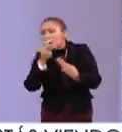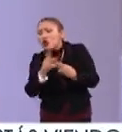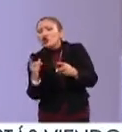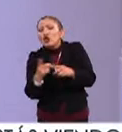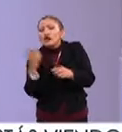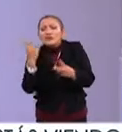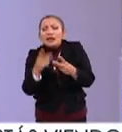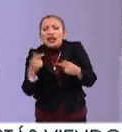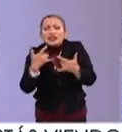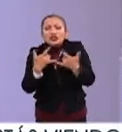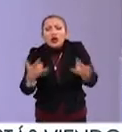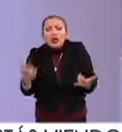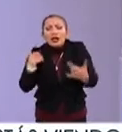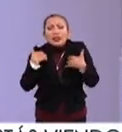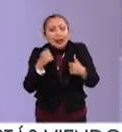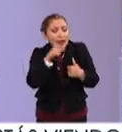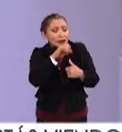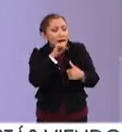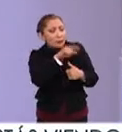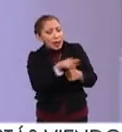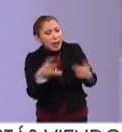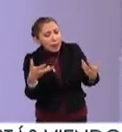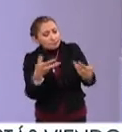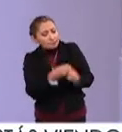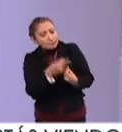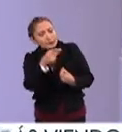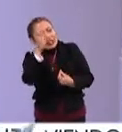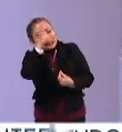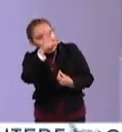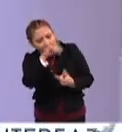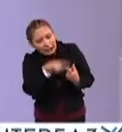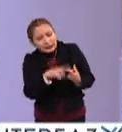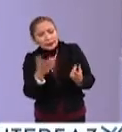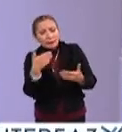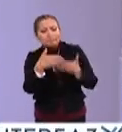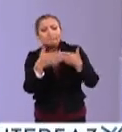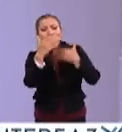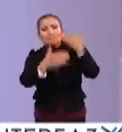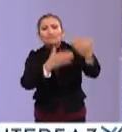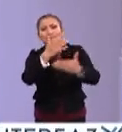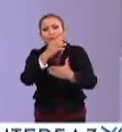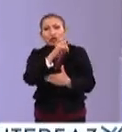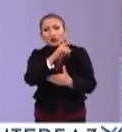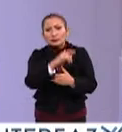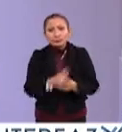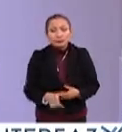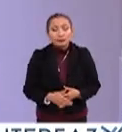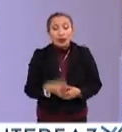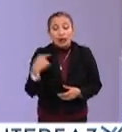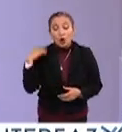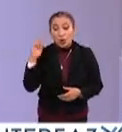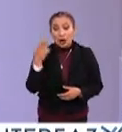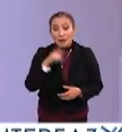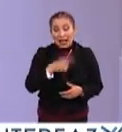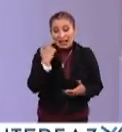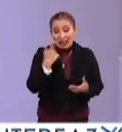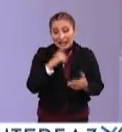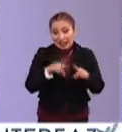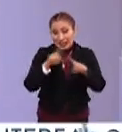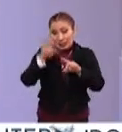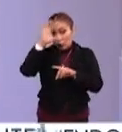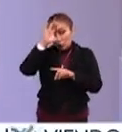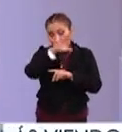pero que también podamos entender plenamente el enfoque de la ciencia, pues digamos, occidental, ¿no? Entonces, las universidades